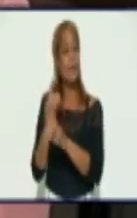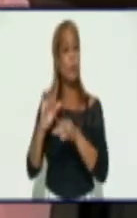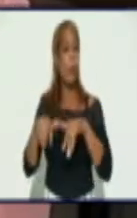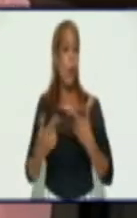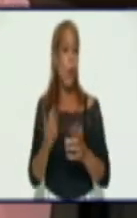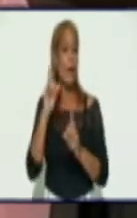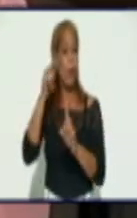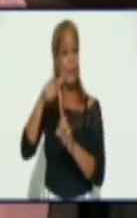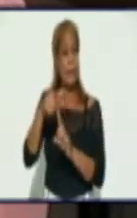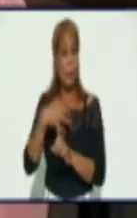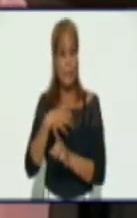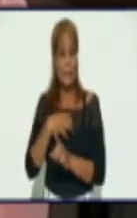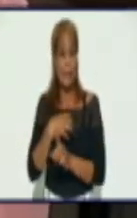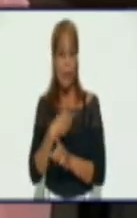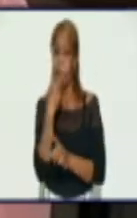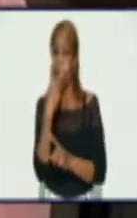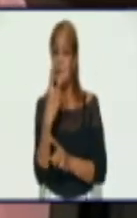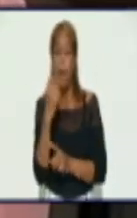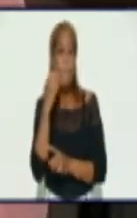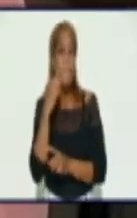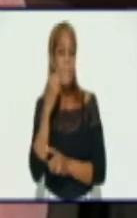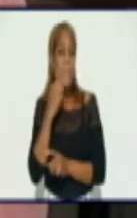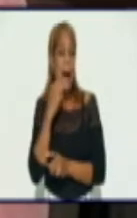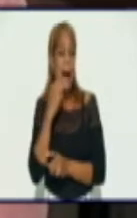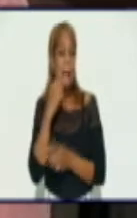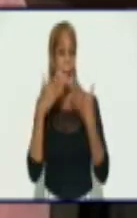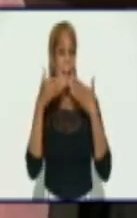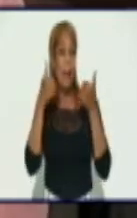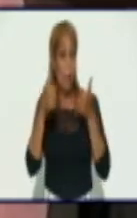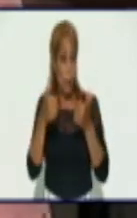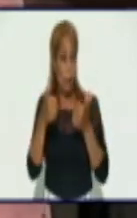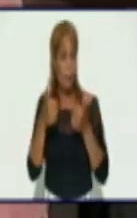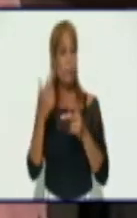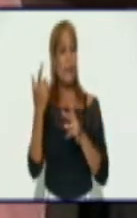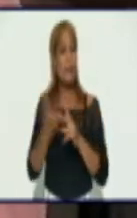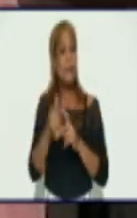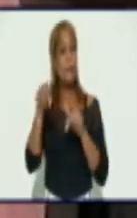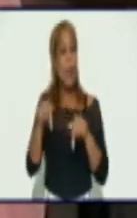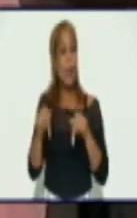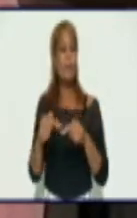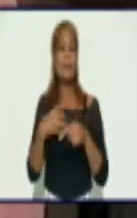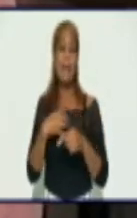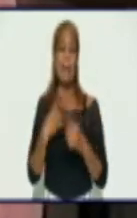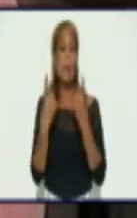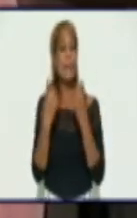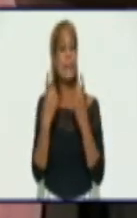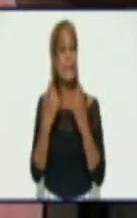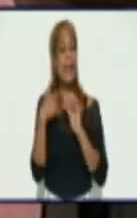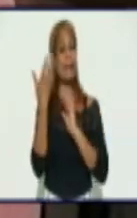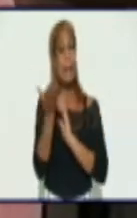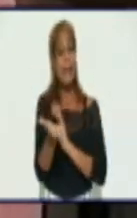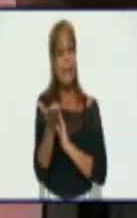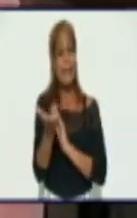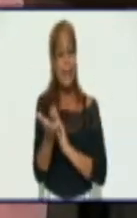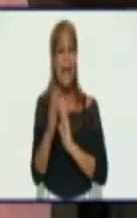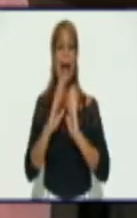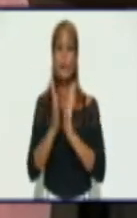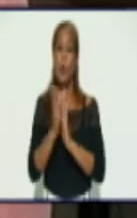una atención más diferenciada. Hoy nosotros tenemos necesidad también de pedirle a nuestro pueblo mucha